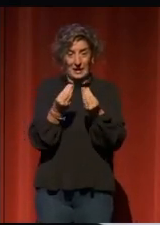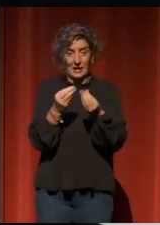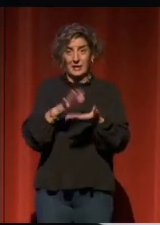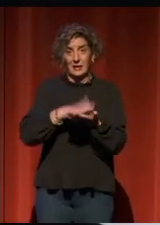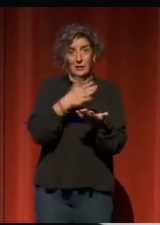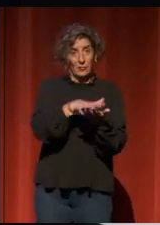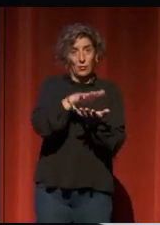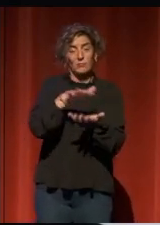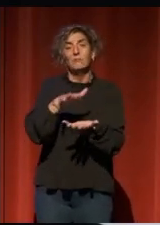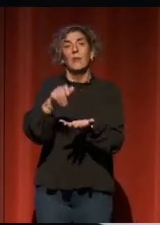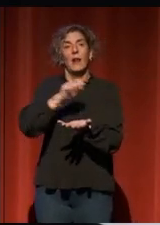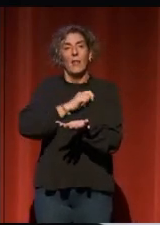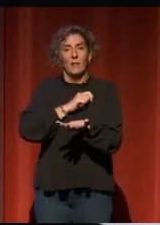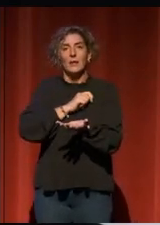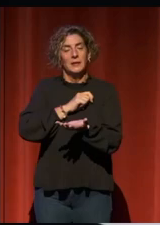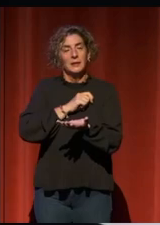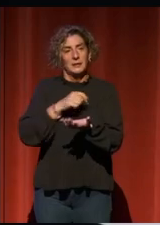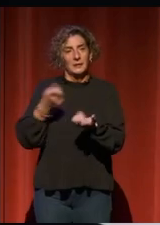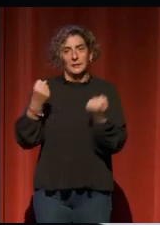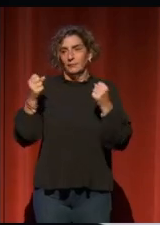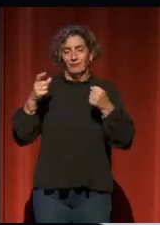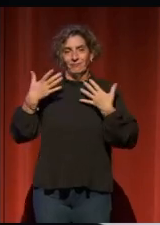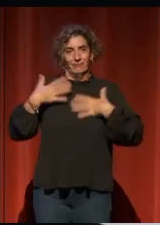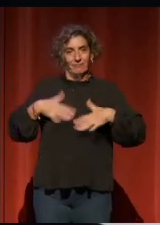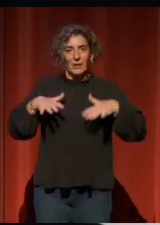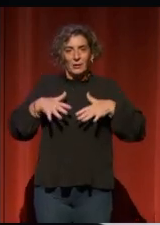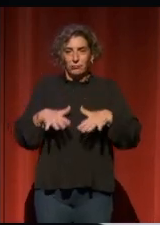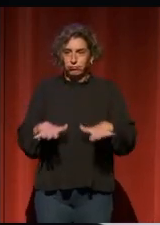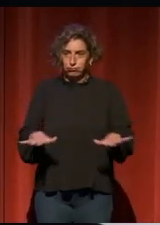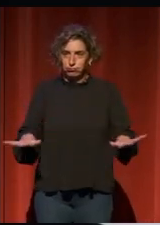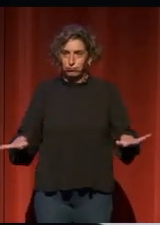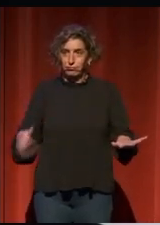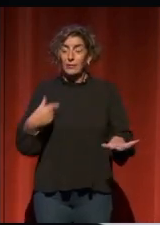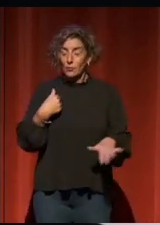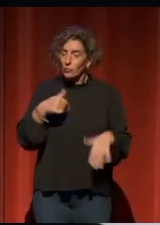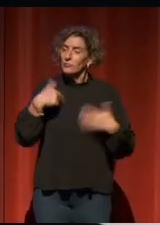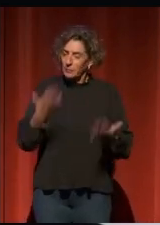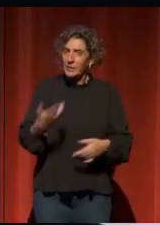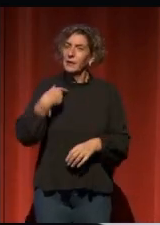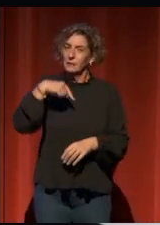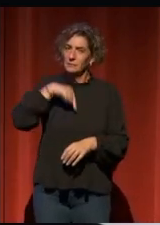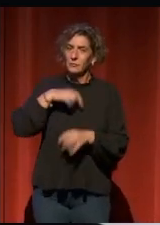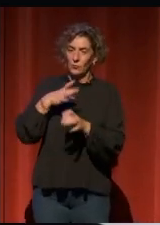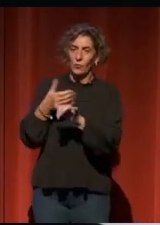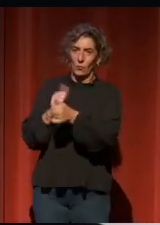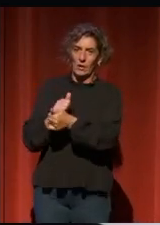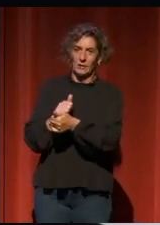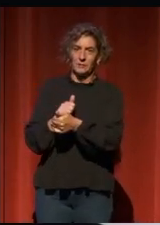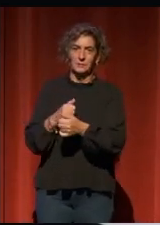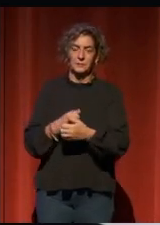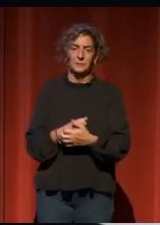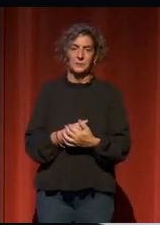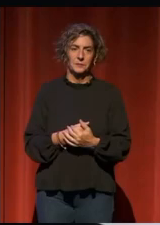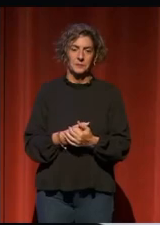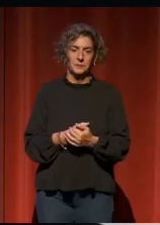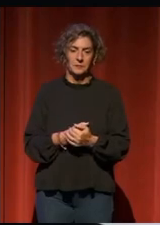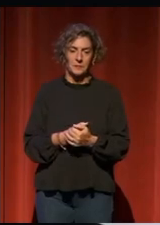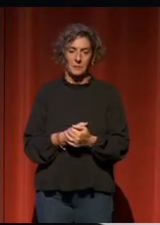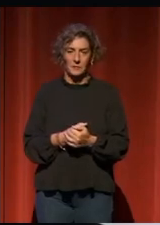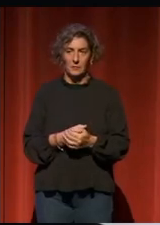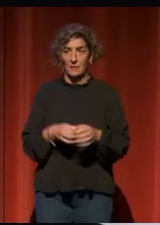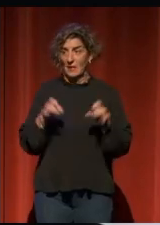procuraban consuelo y calma. Yo lo siento así también y profundamente, como